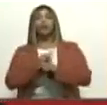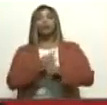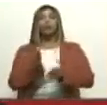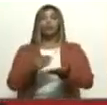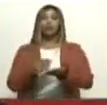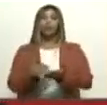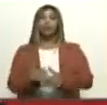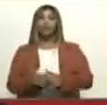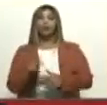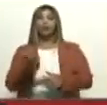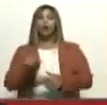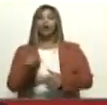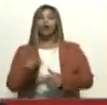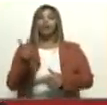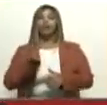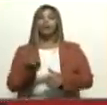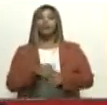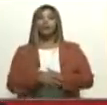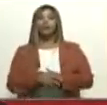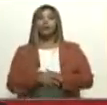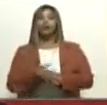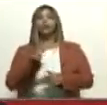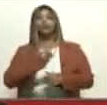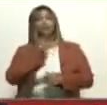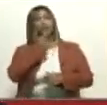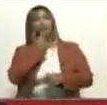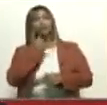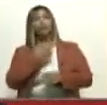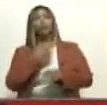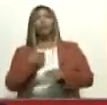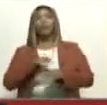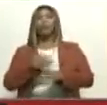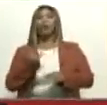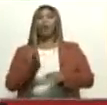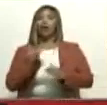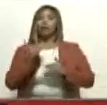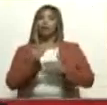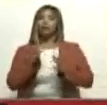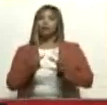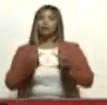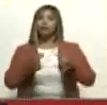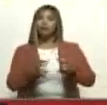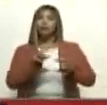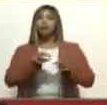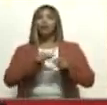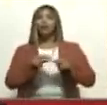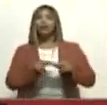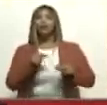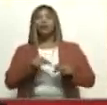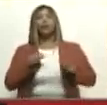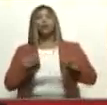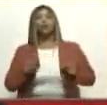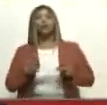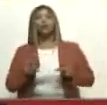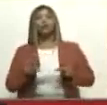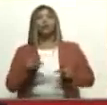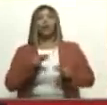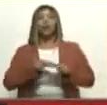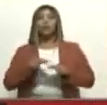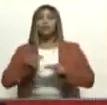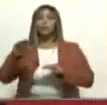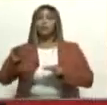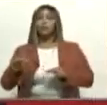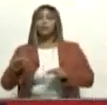libro acá en nuestro país, y es muy bonito porque existe un pabellón para los niños donde allí tienen la oportunidad, el niño desde